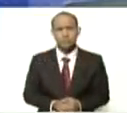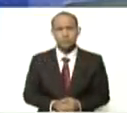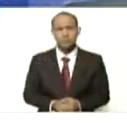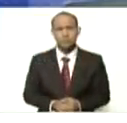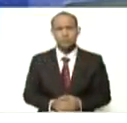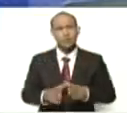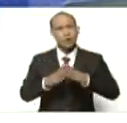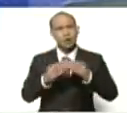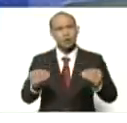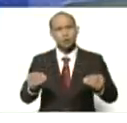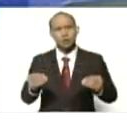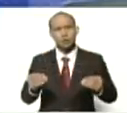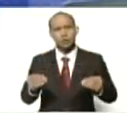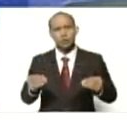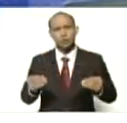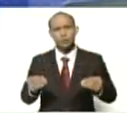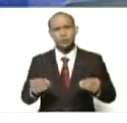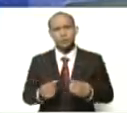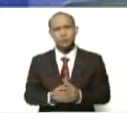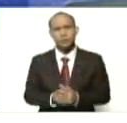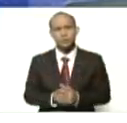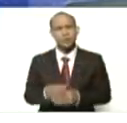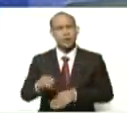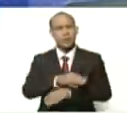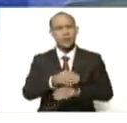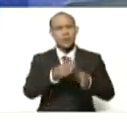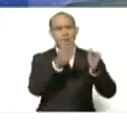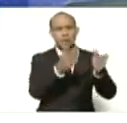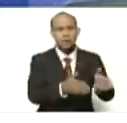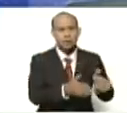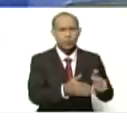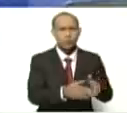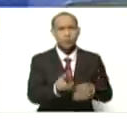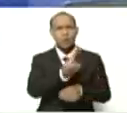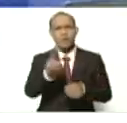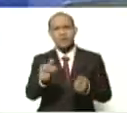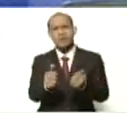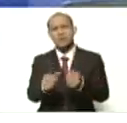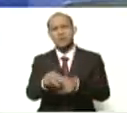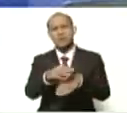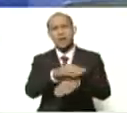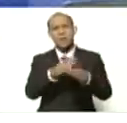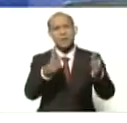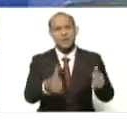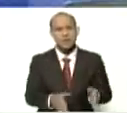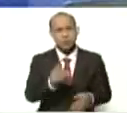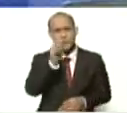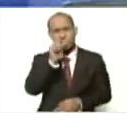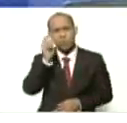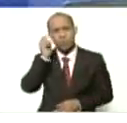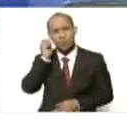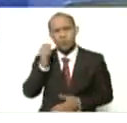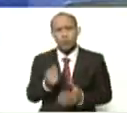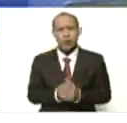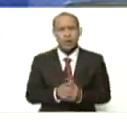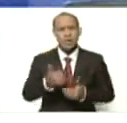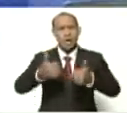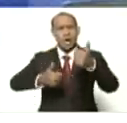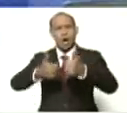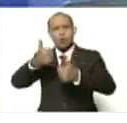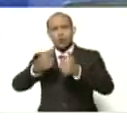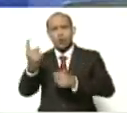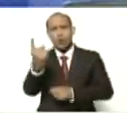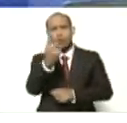todo lo el ministro los viceministros las viceministras las autoridades